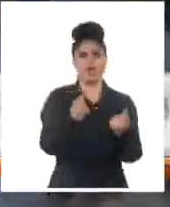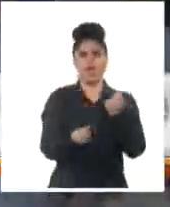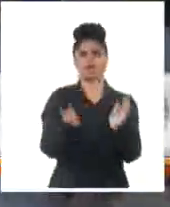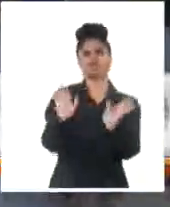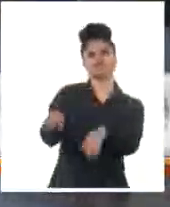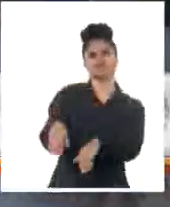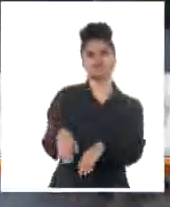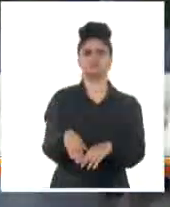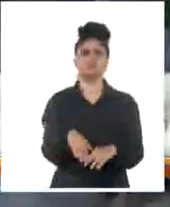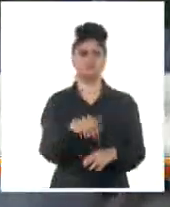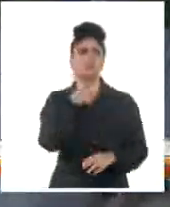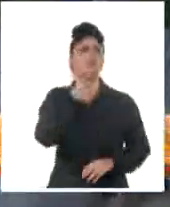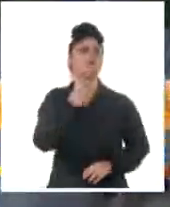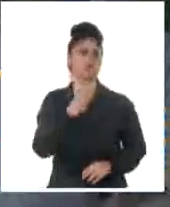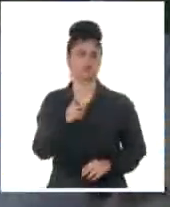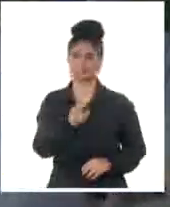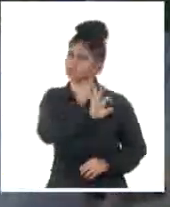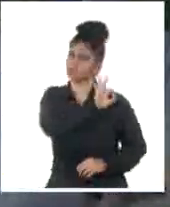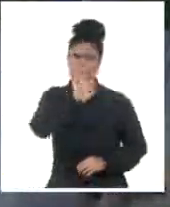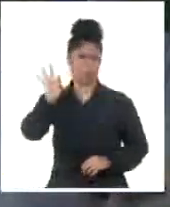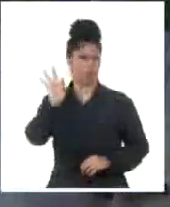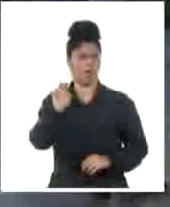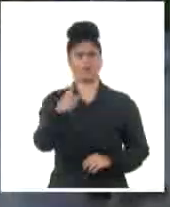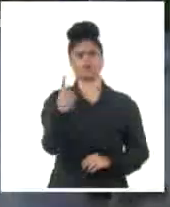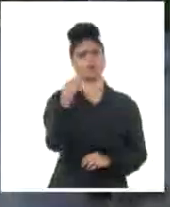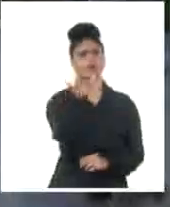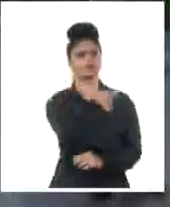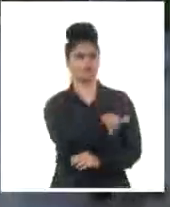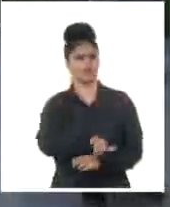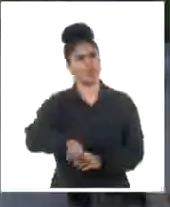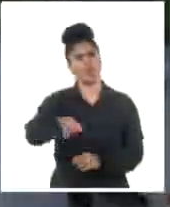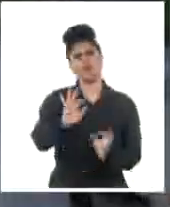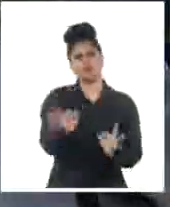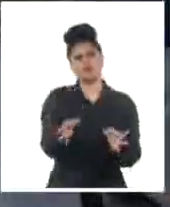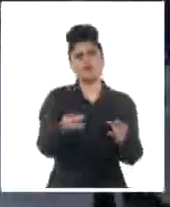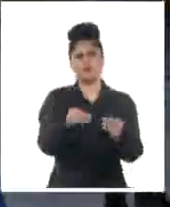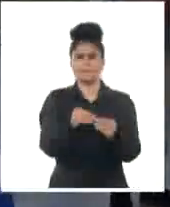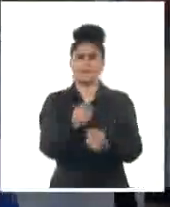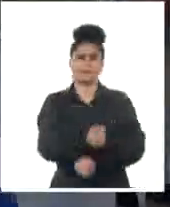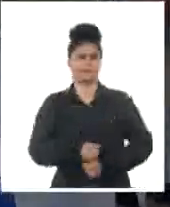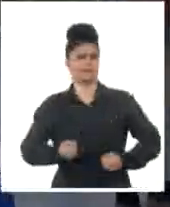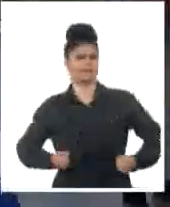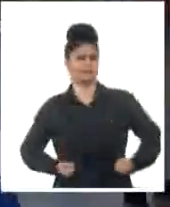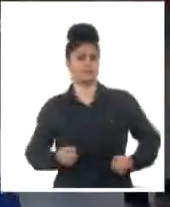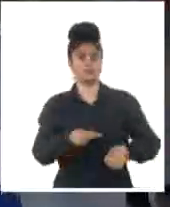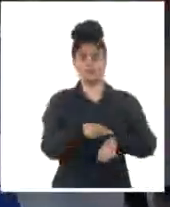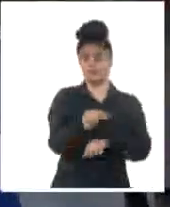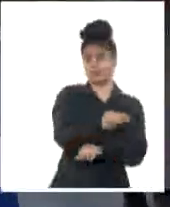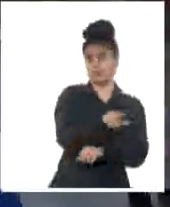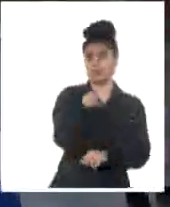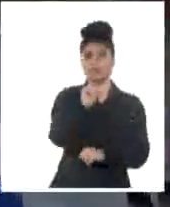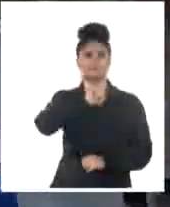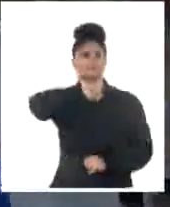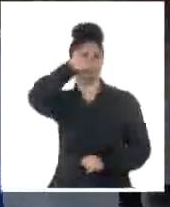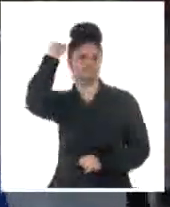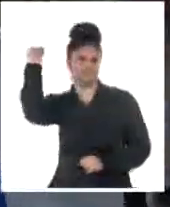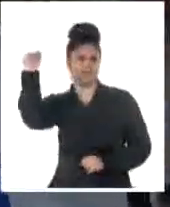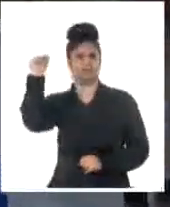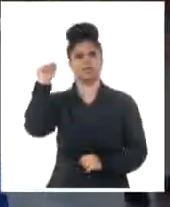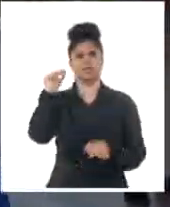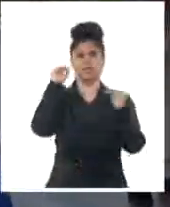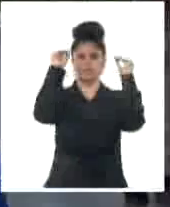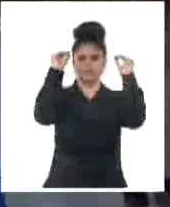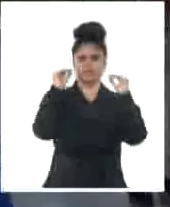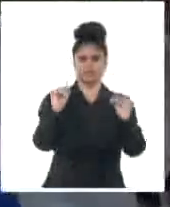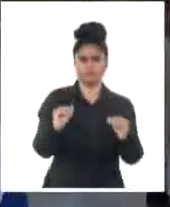y a darlo todo como siempre lo he hecho en todas las competencias que he ido. Recientemente rompes el récord mundial en tu especialidad. ¿Crees que puedas